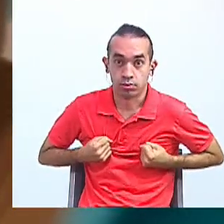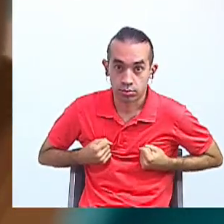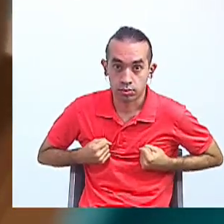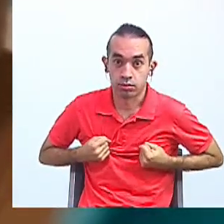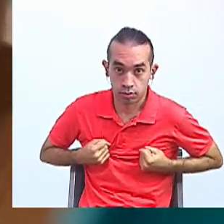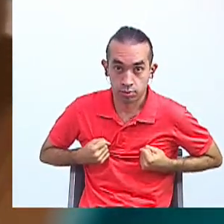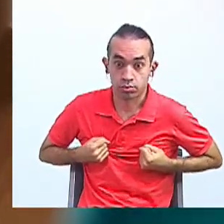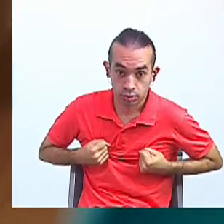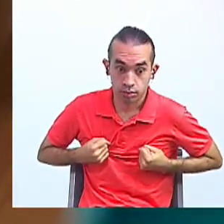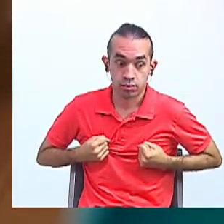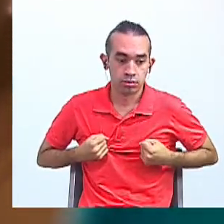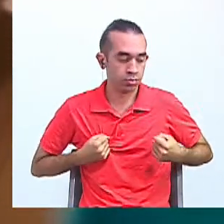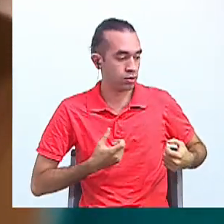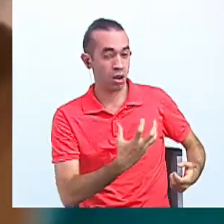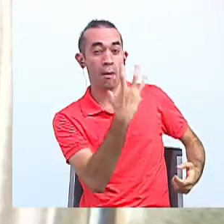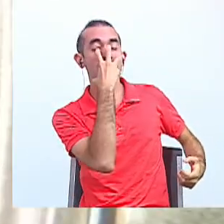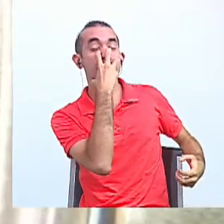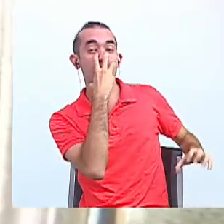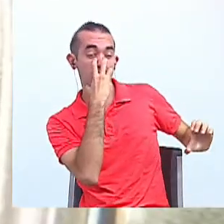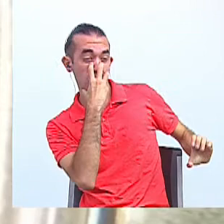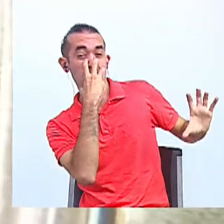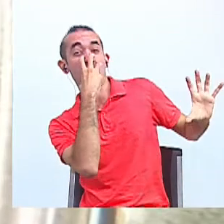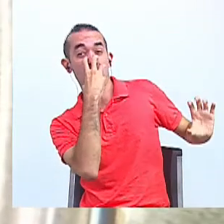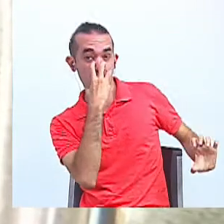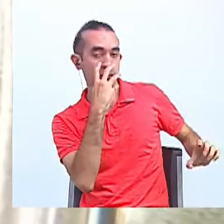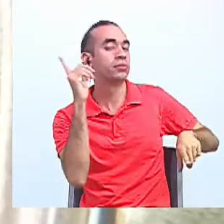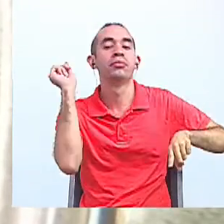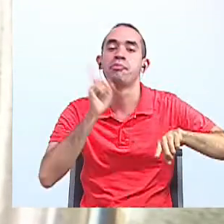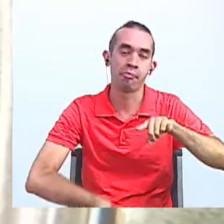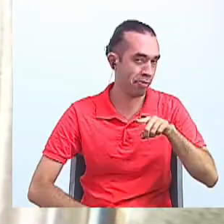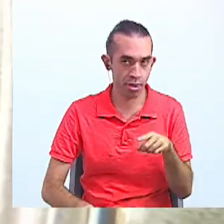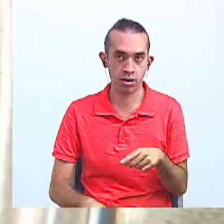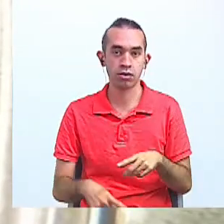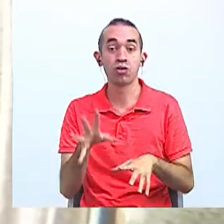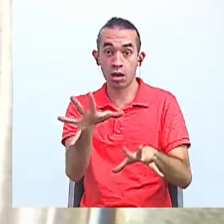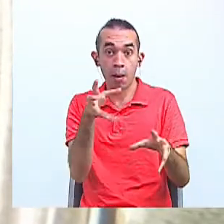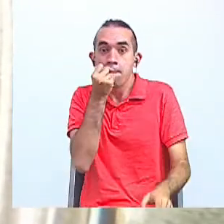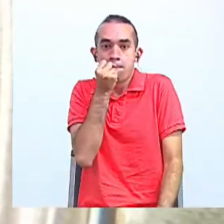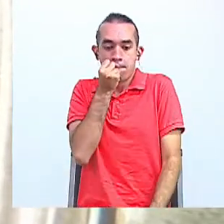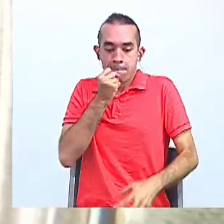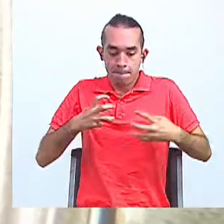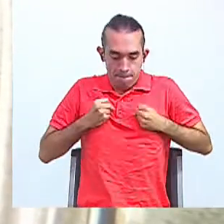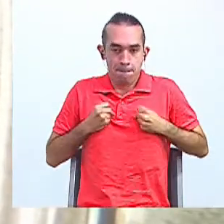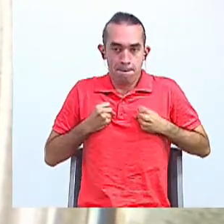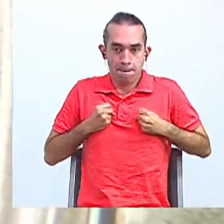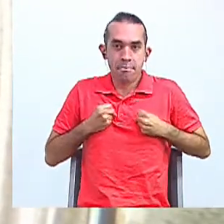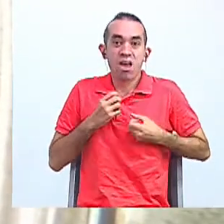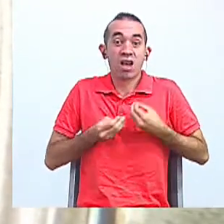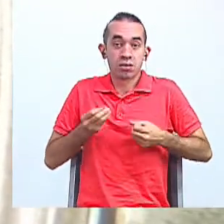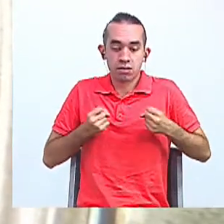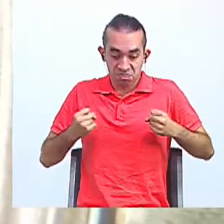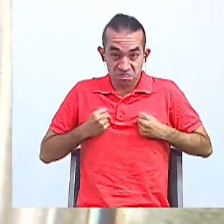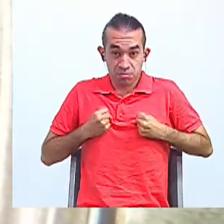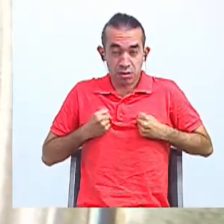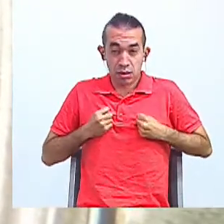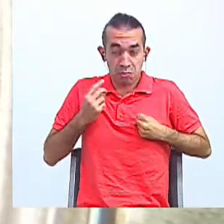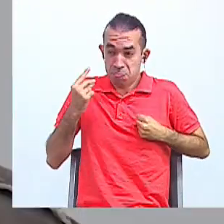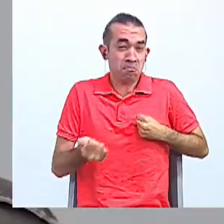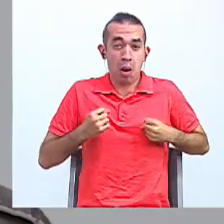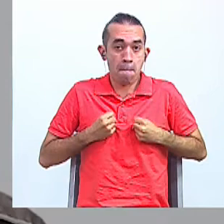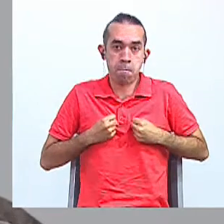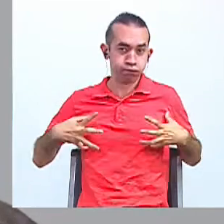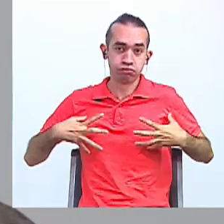estuvieras conectado a un respirador. Y ni aguantes la respiración, pues tus pulmones explotarían en cuestión de